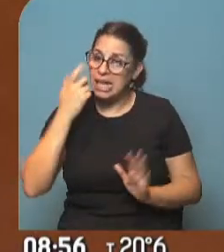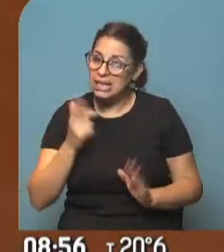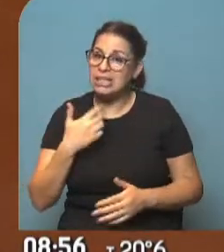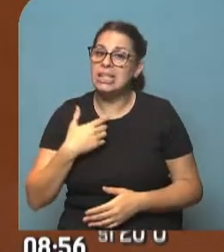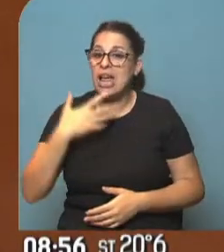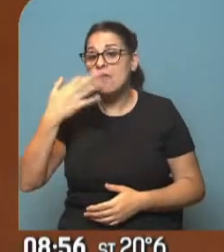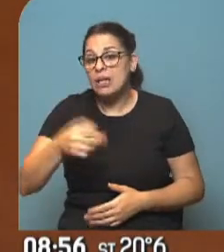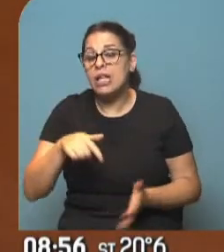vélez la realidad que nos golpea y mucho